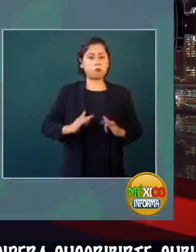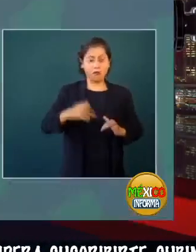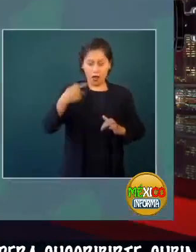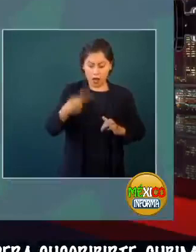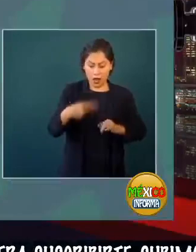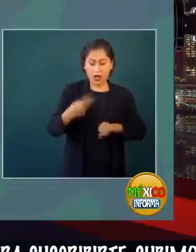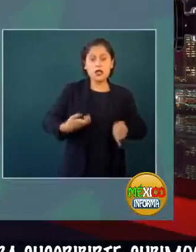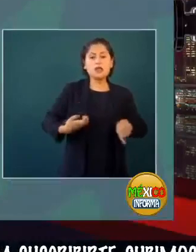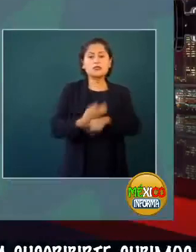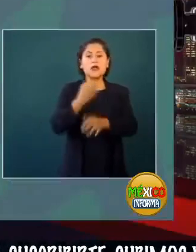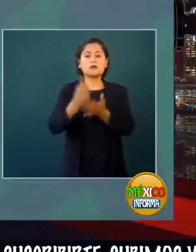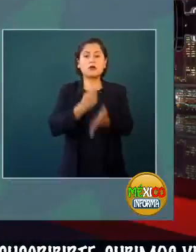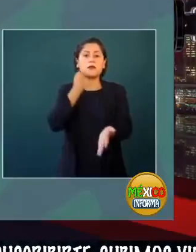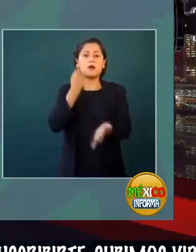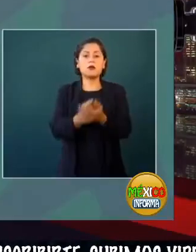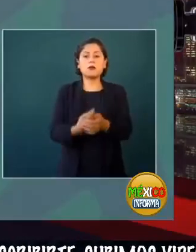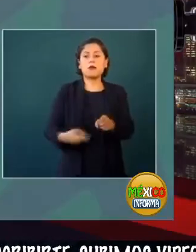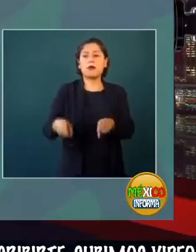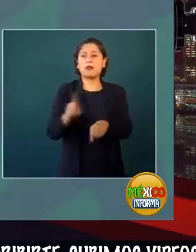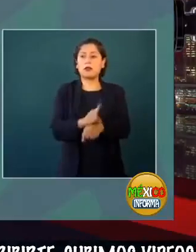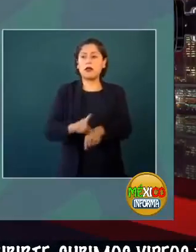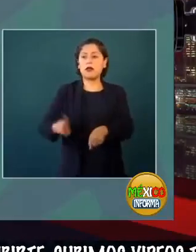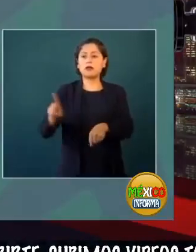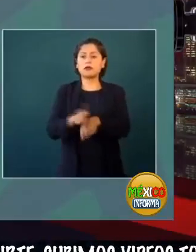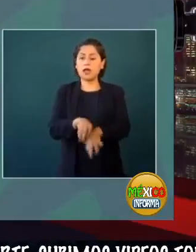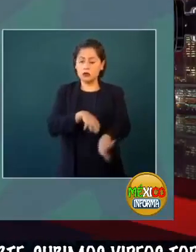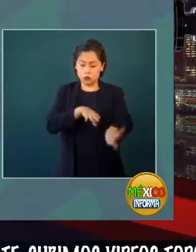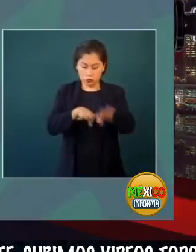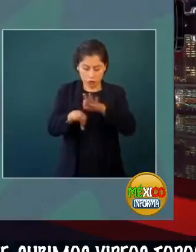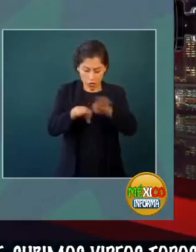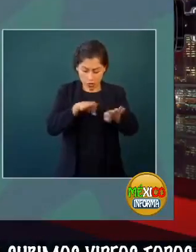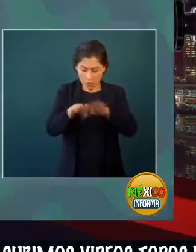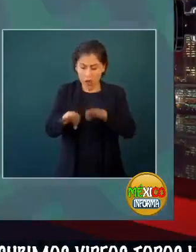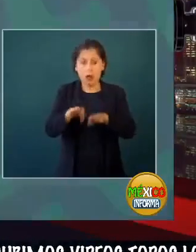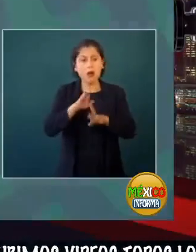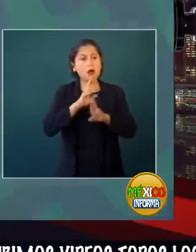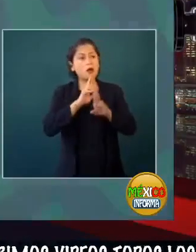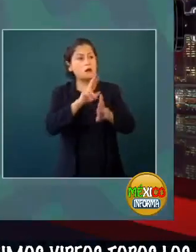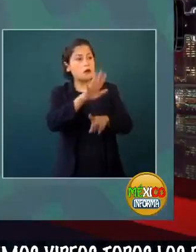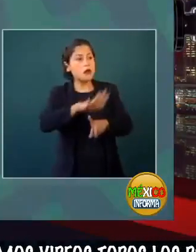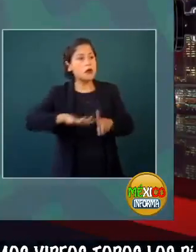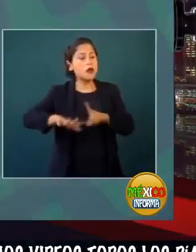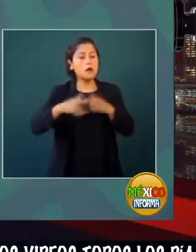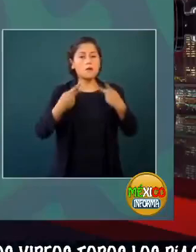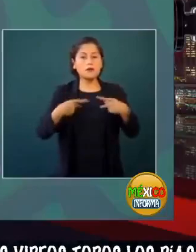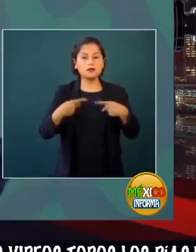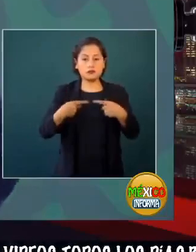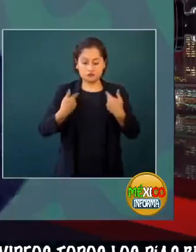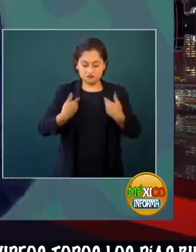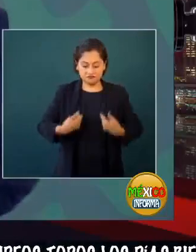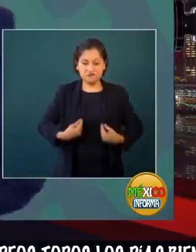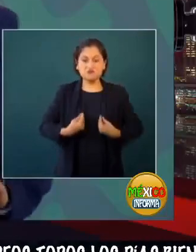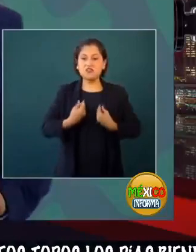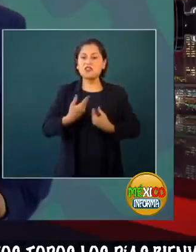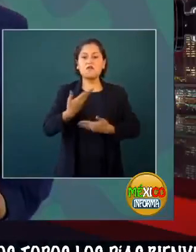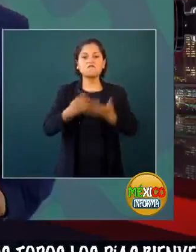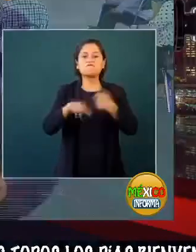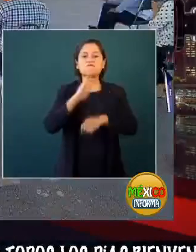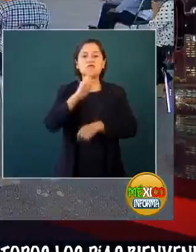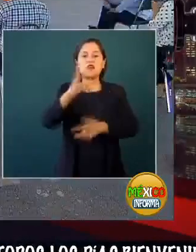todos los días y a responderle a los ciudadanos le va bien le va bien en la vida y como dicen